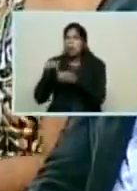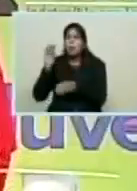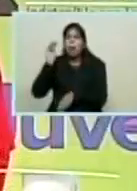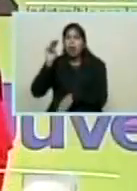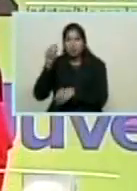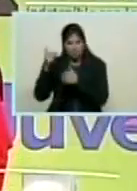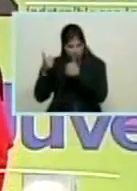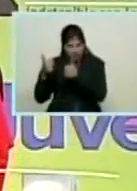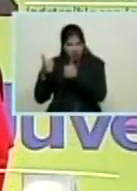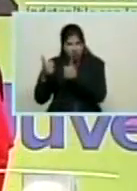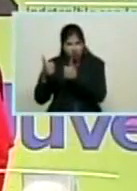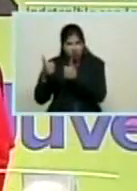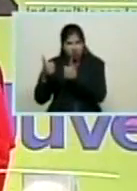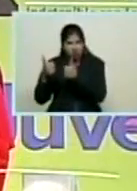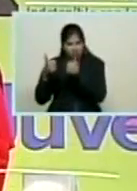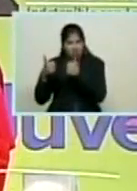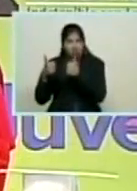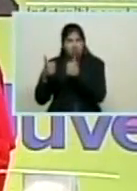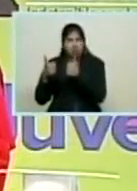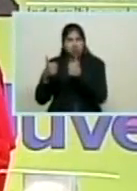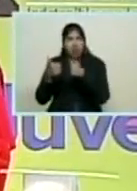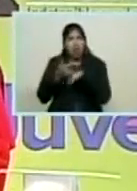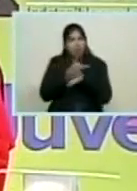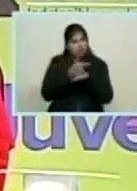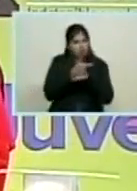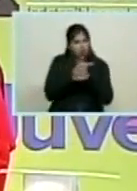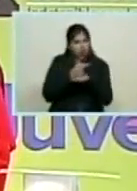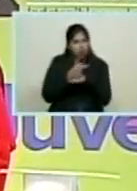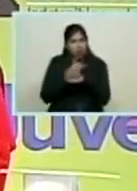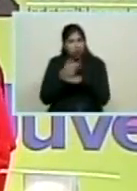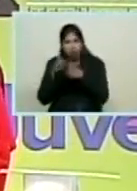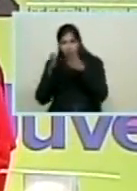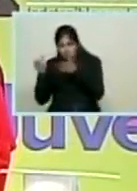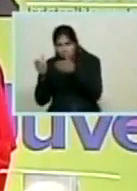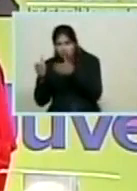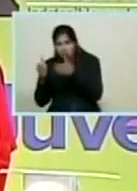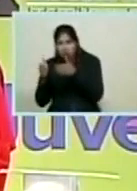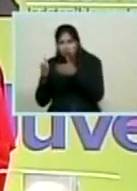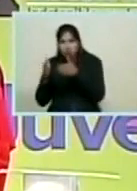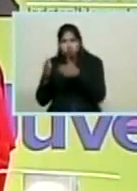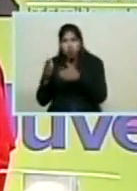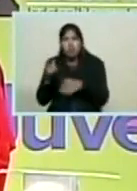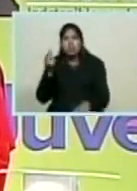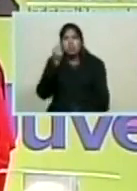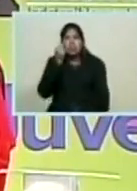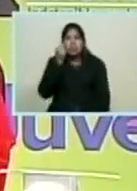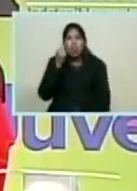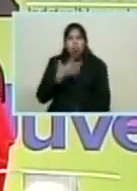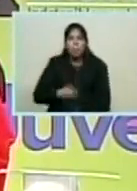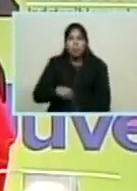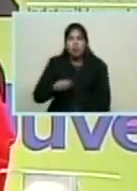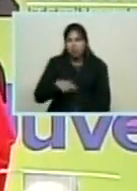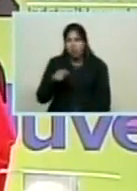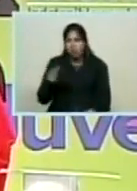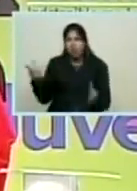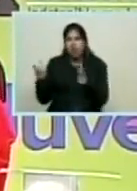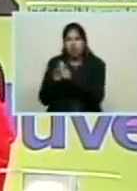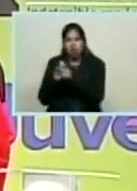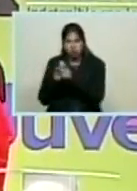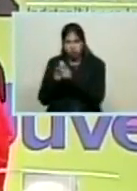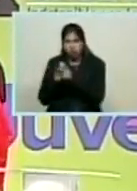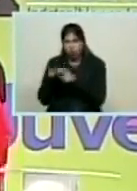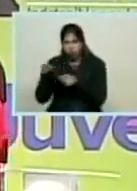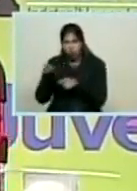bien? ¿El gobierno los escucha? ¿Santos se reúne con ellos?